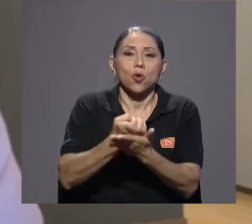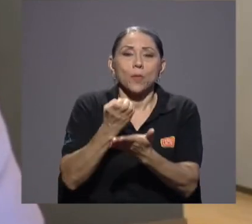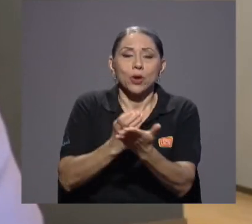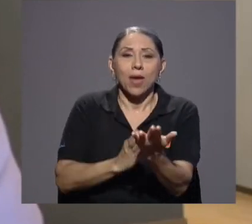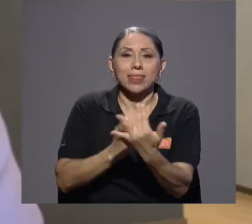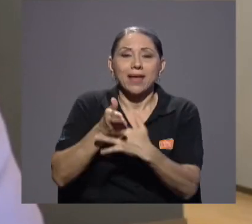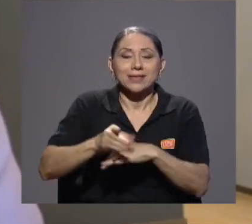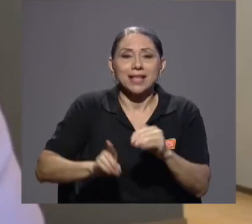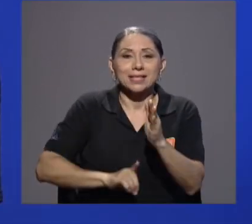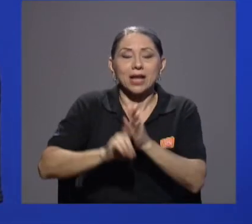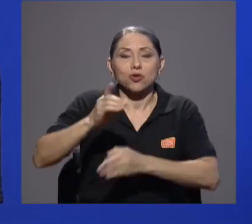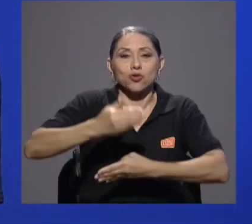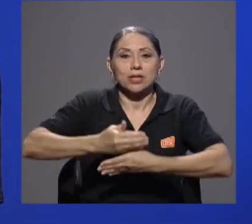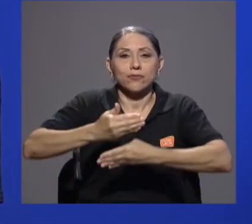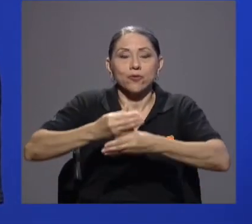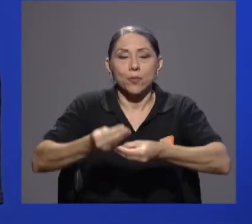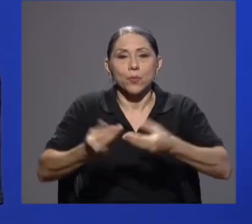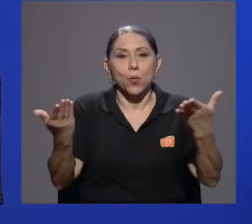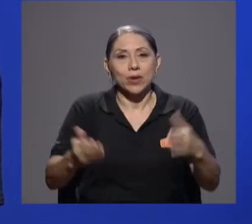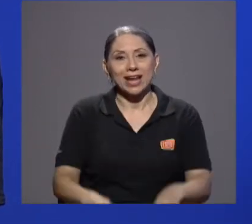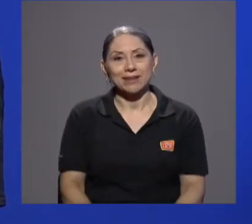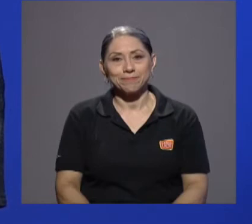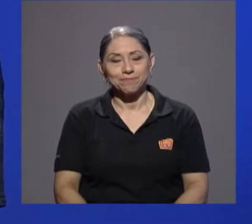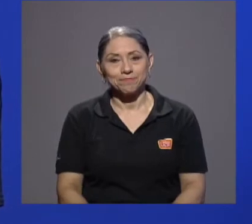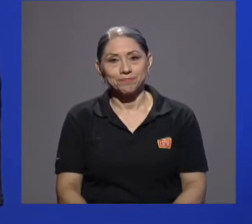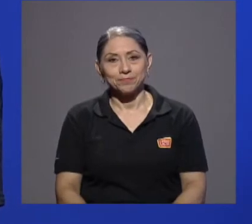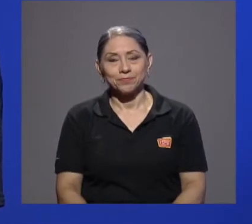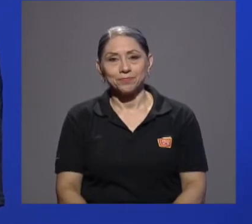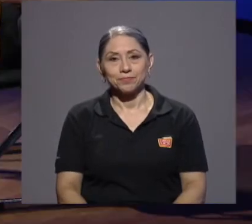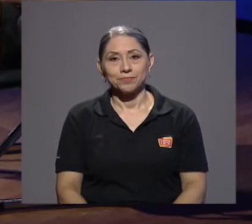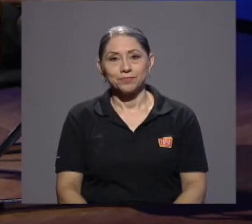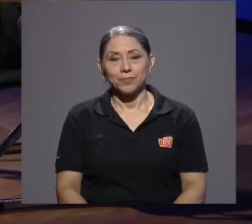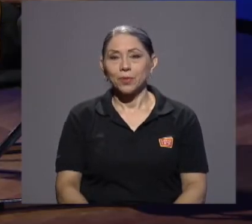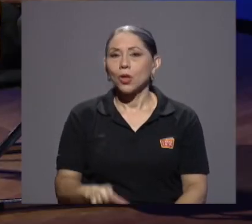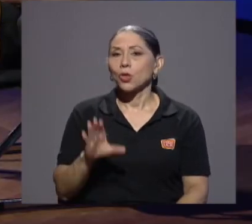desarrollo de infraestructura. Don Olman.